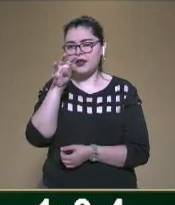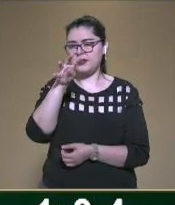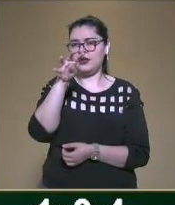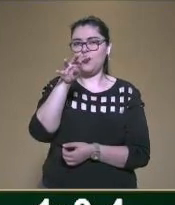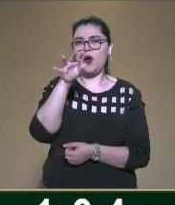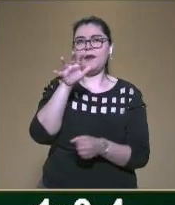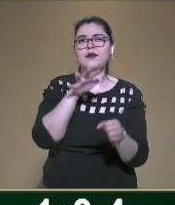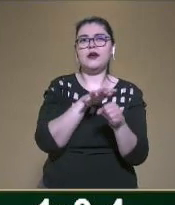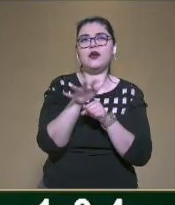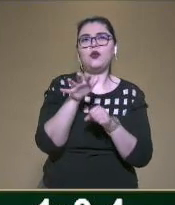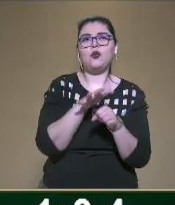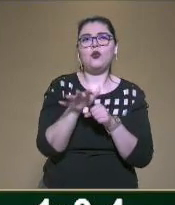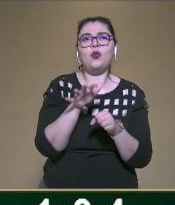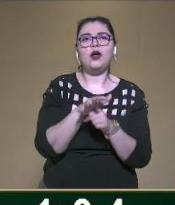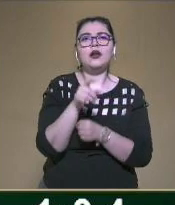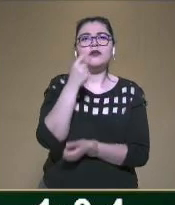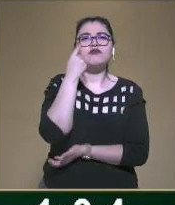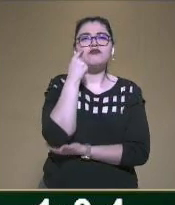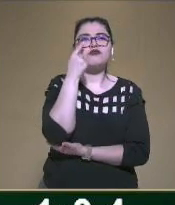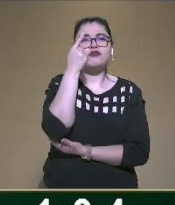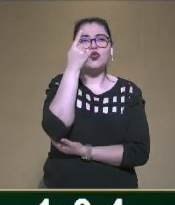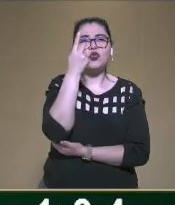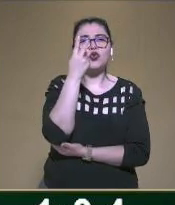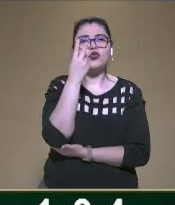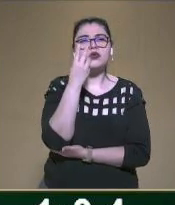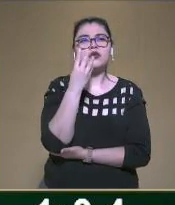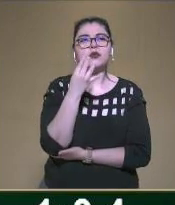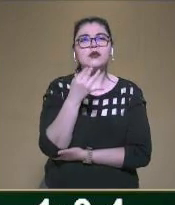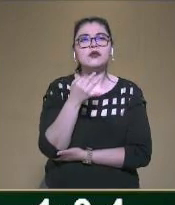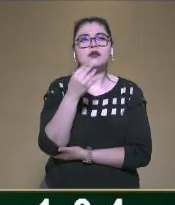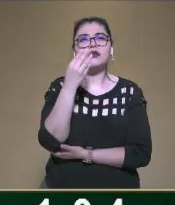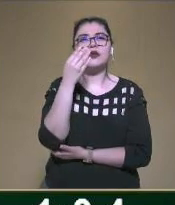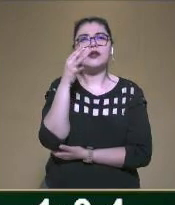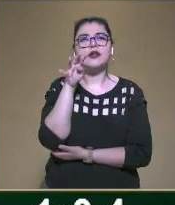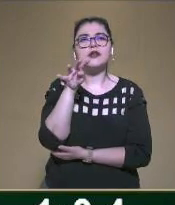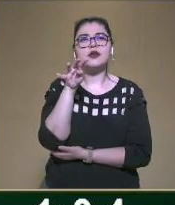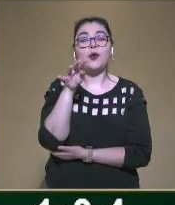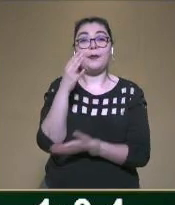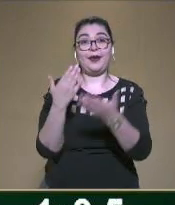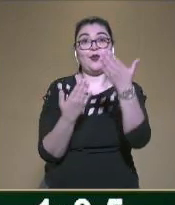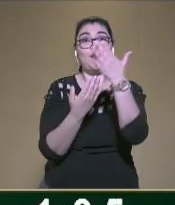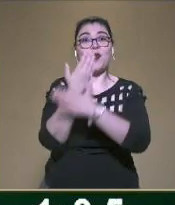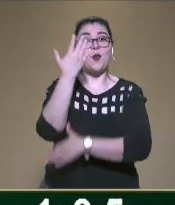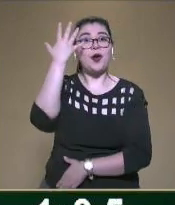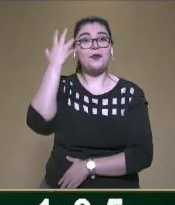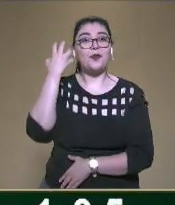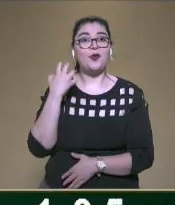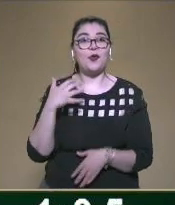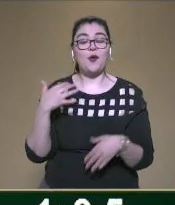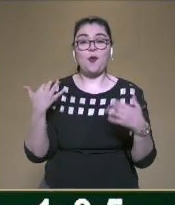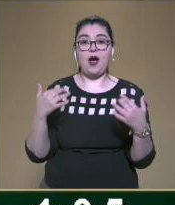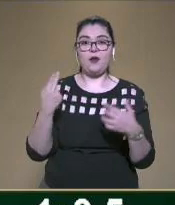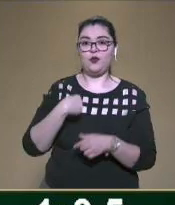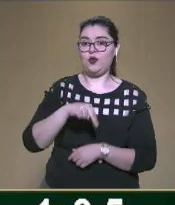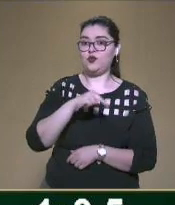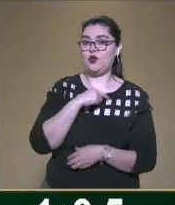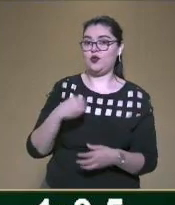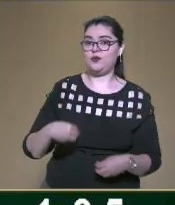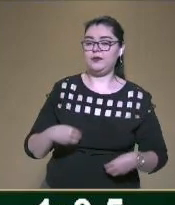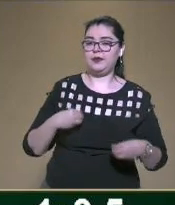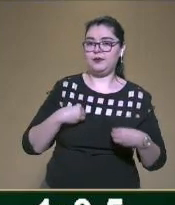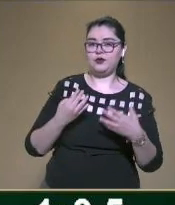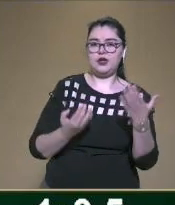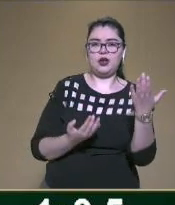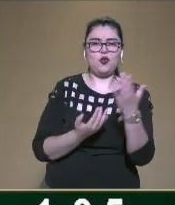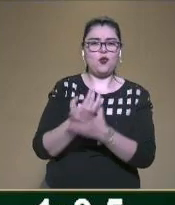19, porque aquí sí se ordenan alfabéticamente. ¿Cuál es? Nuevo León. ¡Nuevo León! ¿Y dónde está Nuevo León